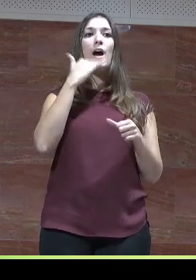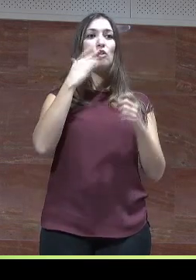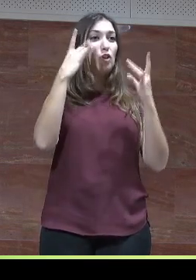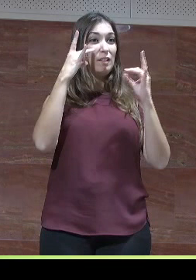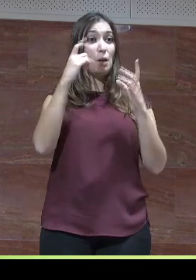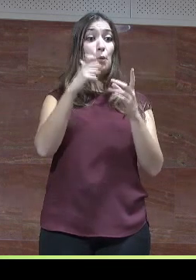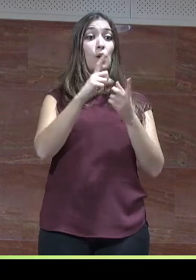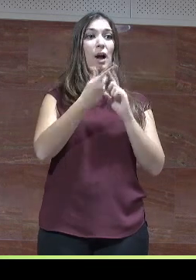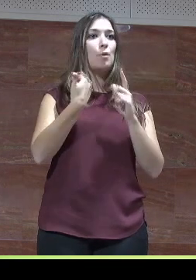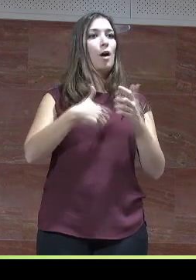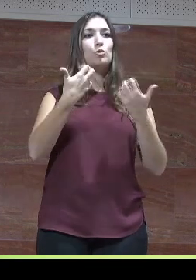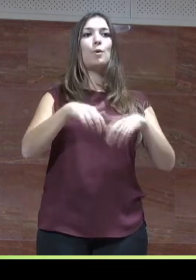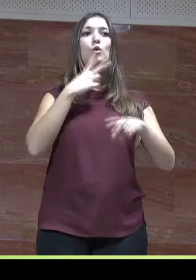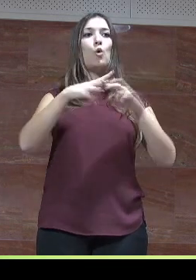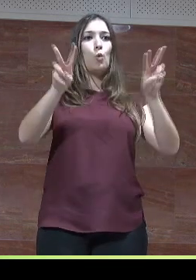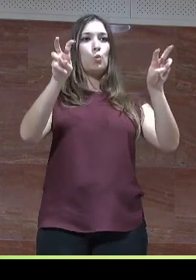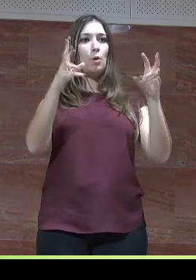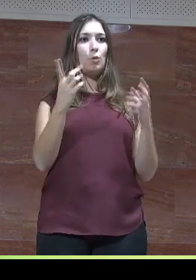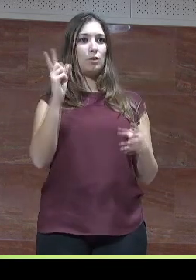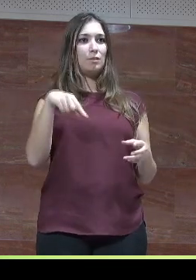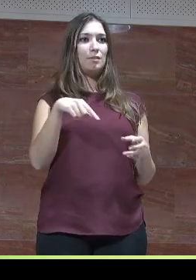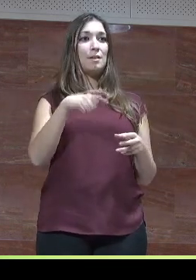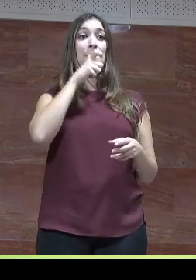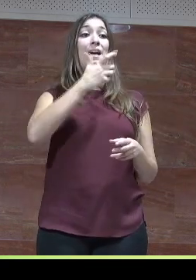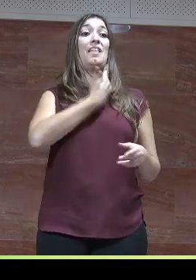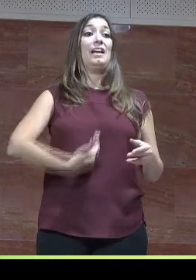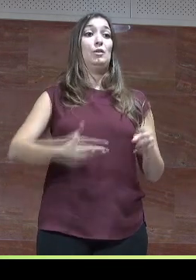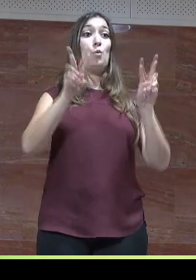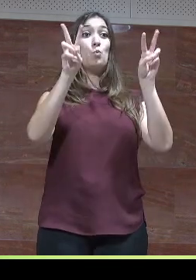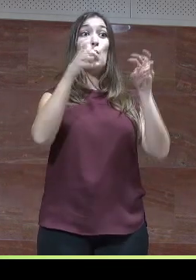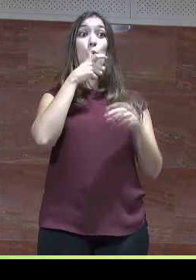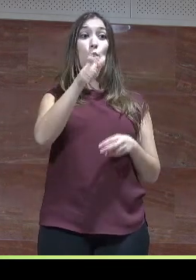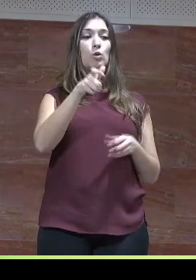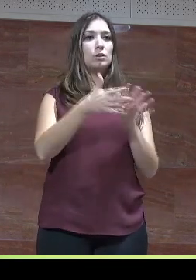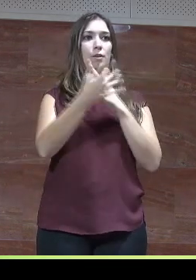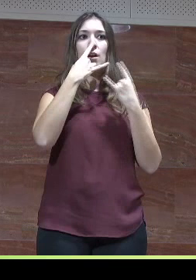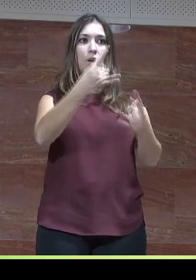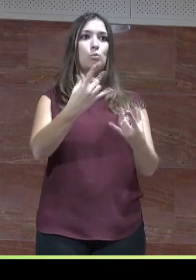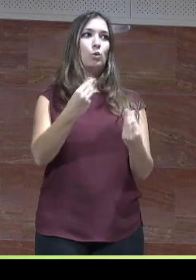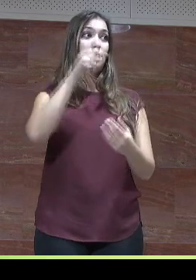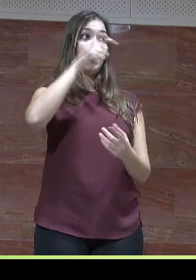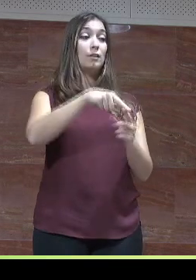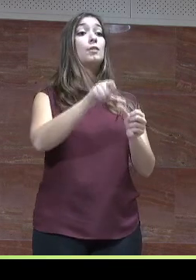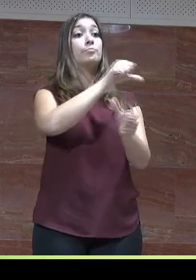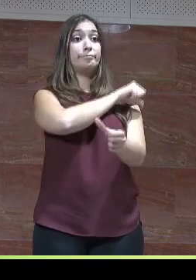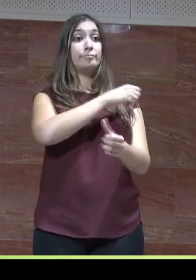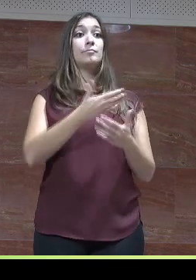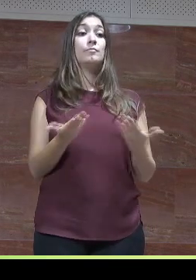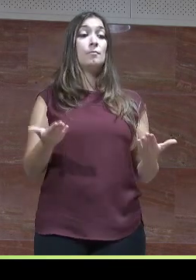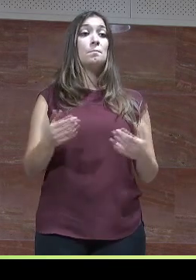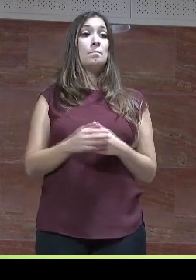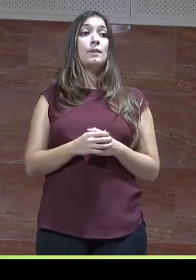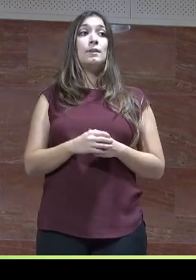tontería. El adjetivo nuevo nos hipnotizó y nos ha hipnotizado a todo el mundo durante mucho tiempo. Y en ese camino